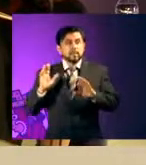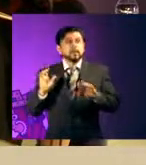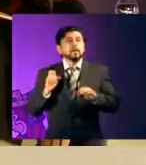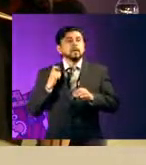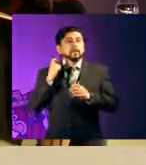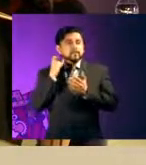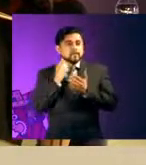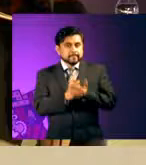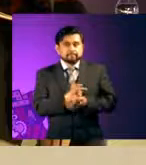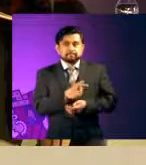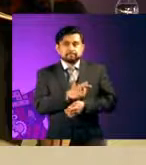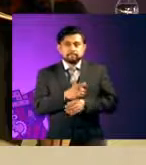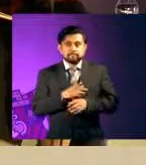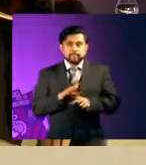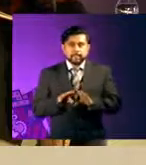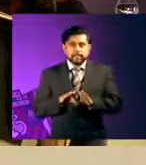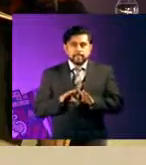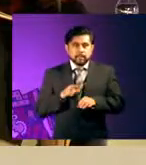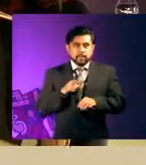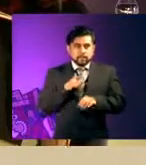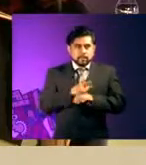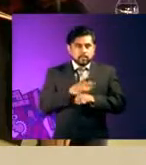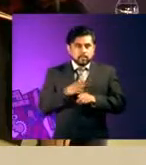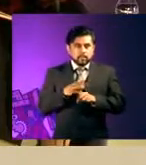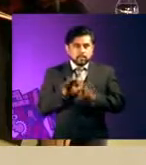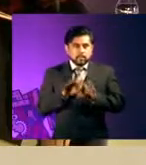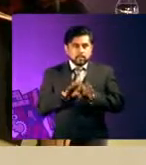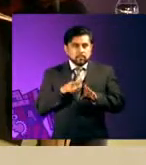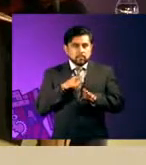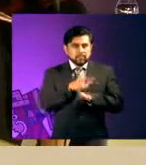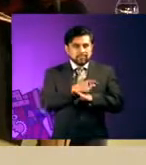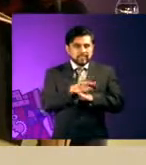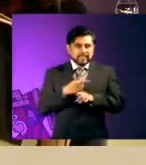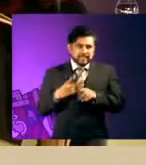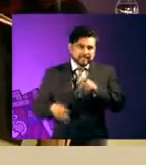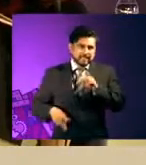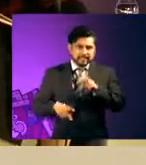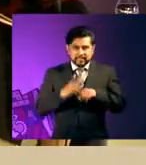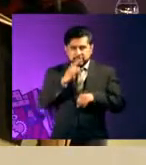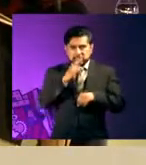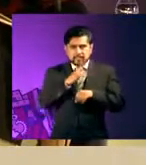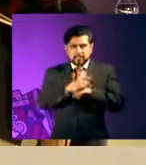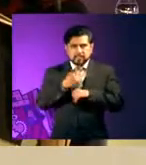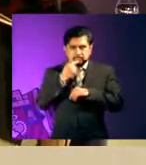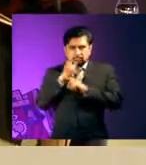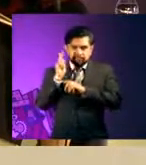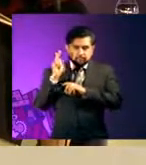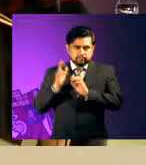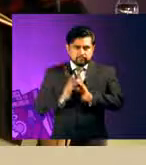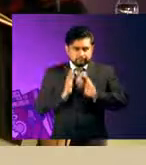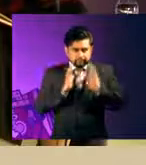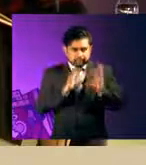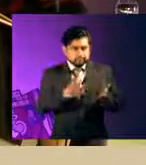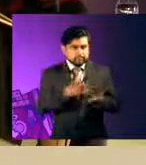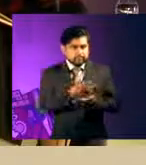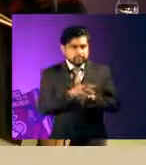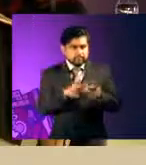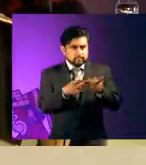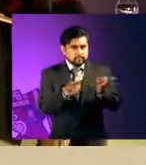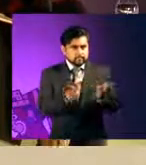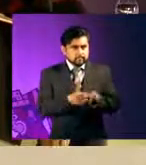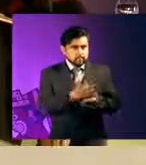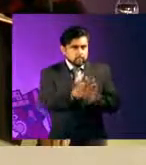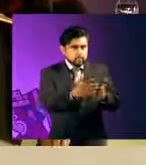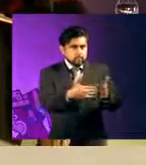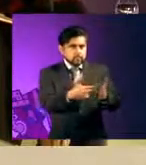como dice el testimonio de la parte pudenda del amante y se la sirve en un plato para que se la coma y ella en lo que se